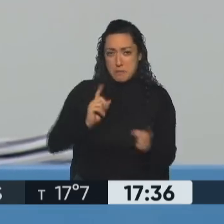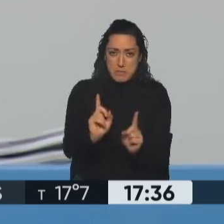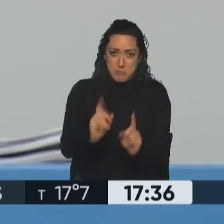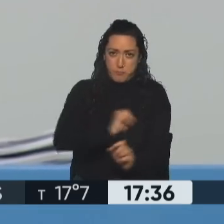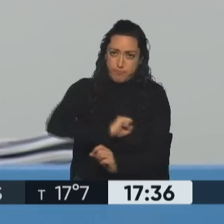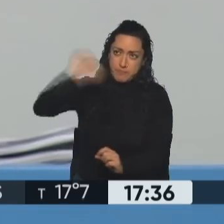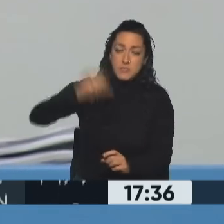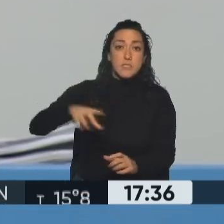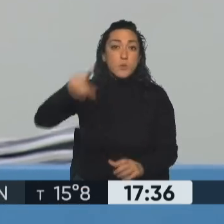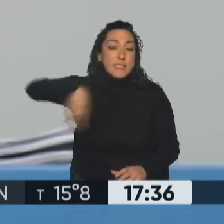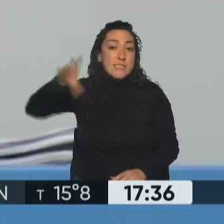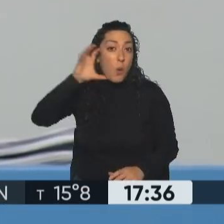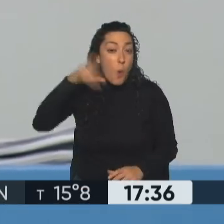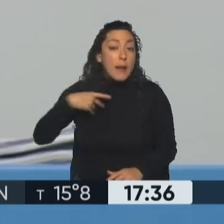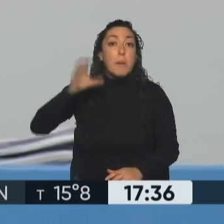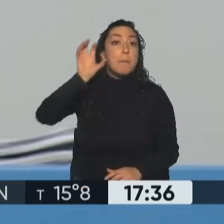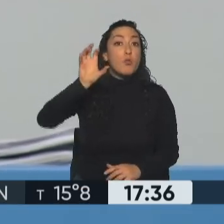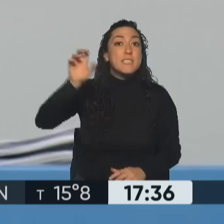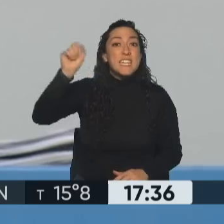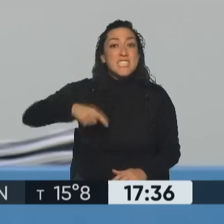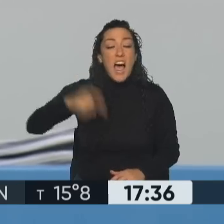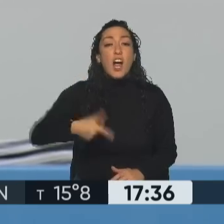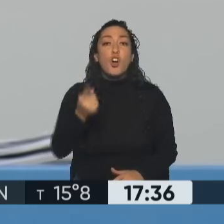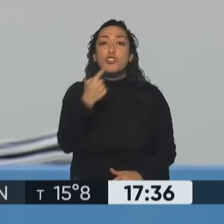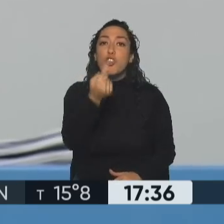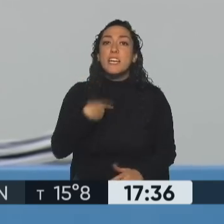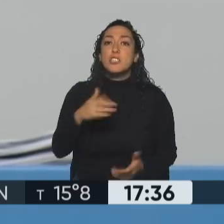acuerdan que yo en Chaco mencioné a Simón Kuznets,